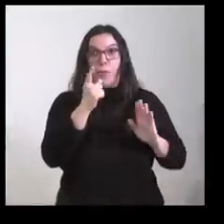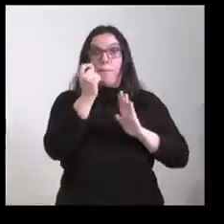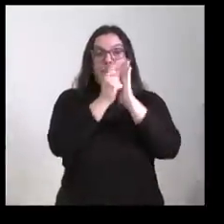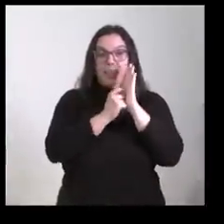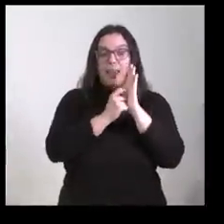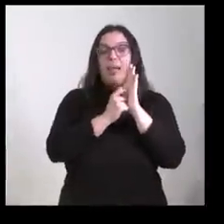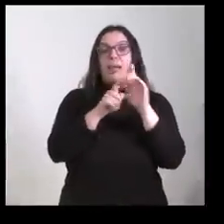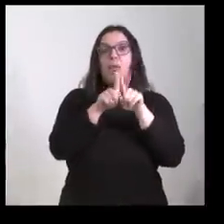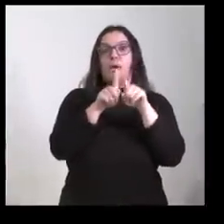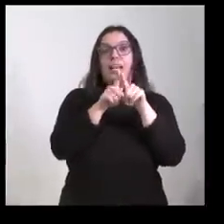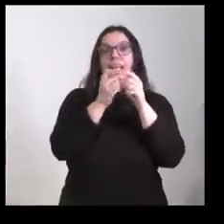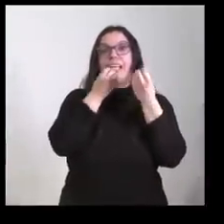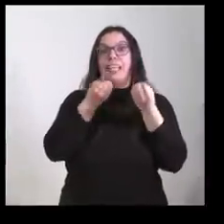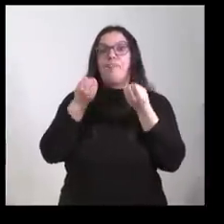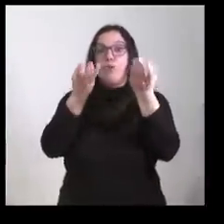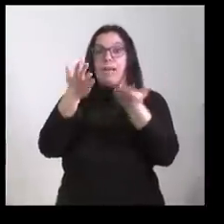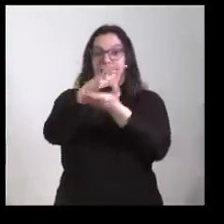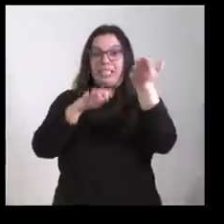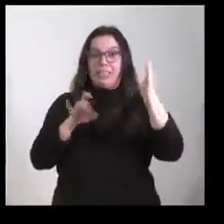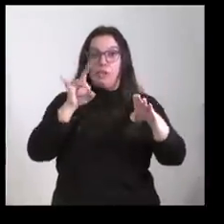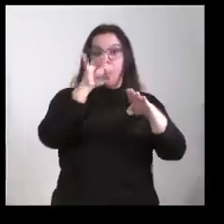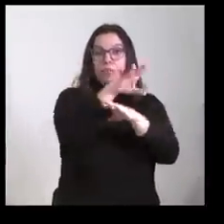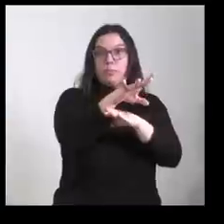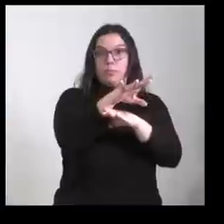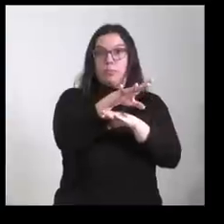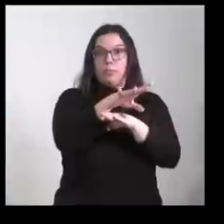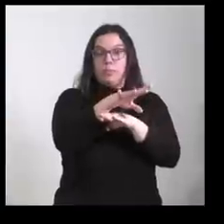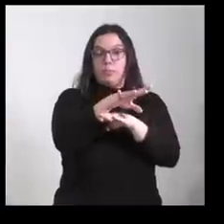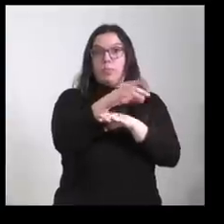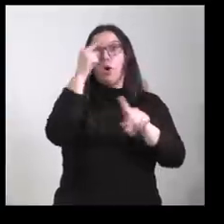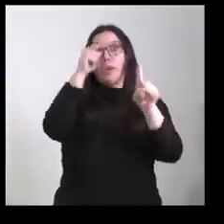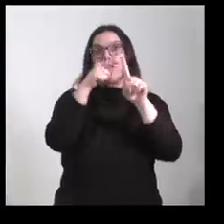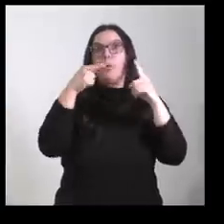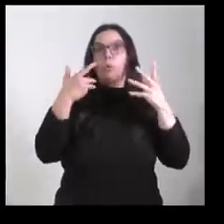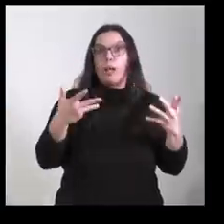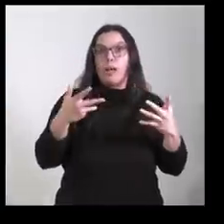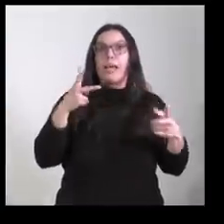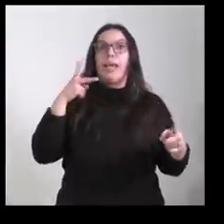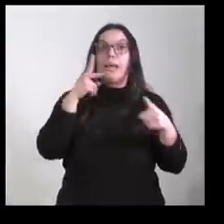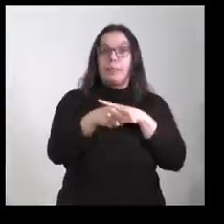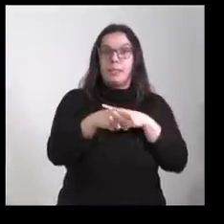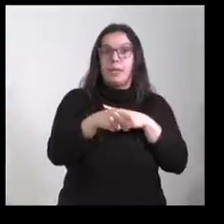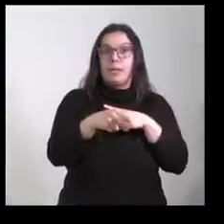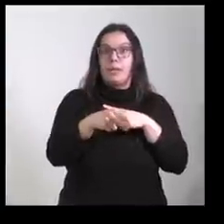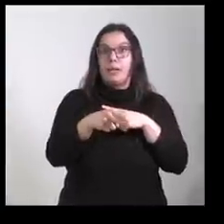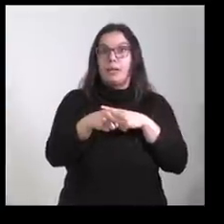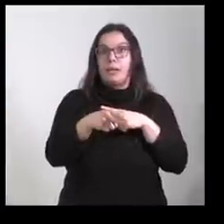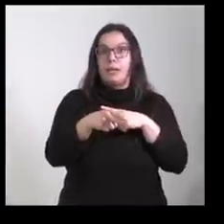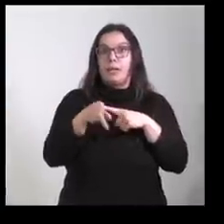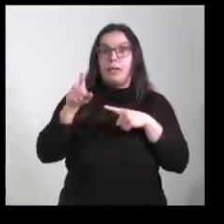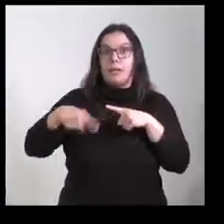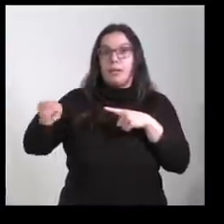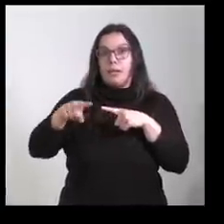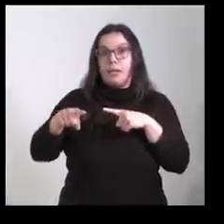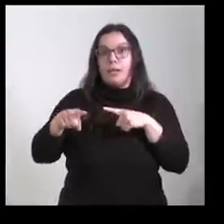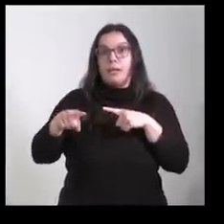informar por escrito de sujeción de conciencia tiene un objetivo y es evitar que sean objetores de conciencia en